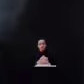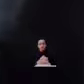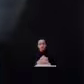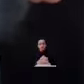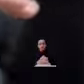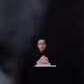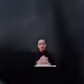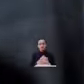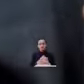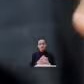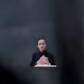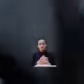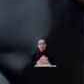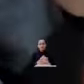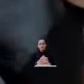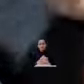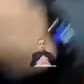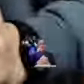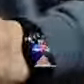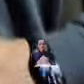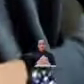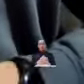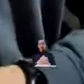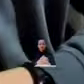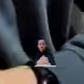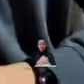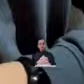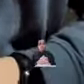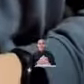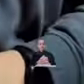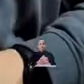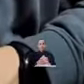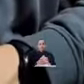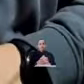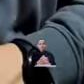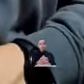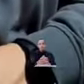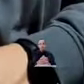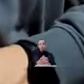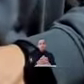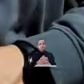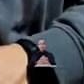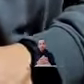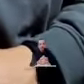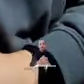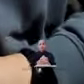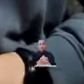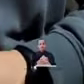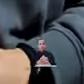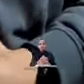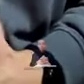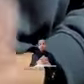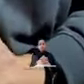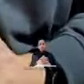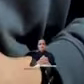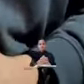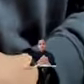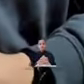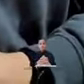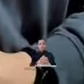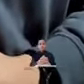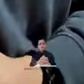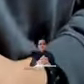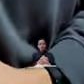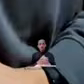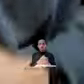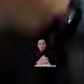Hermano, esa pregunta es una genialidad. Por ejemplo, Dios lo que hace es que te ilumina los ojos, el corazón, para que